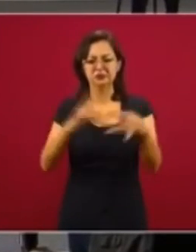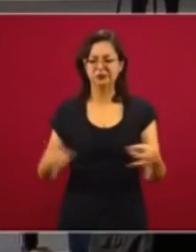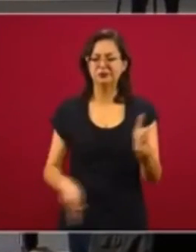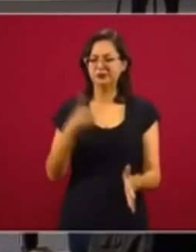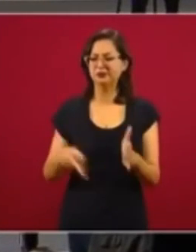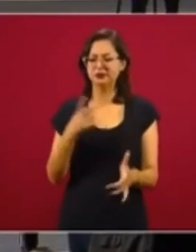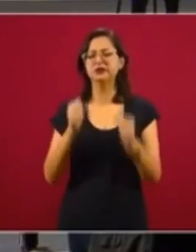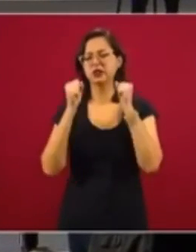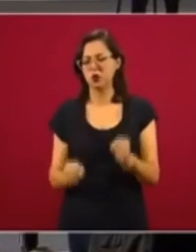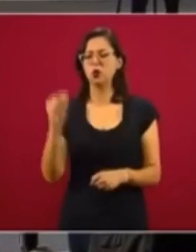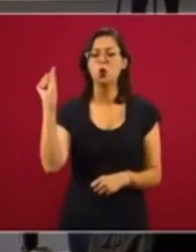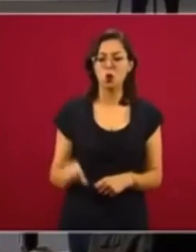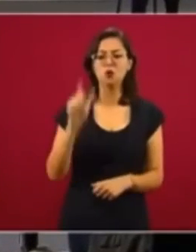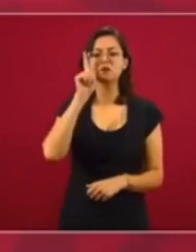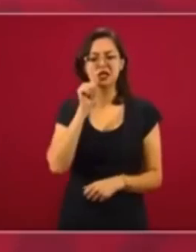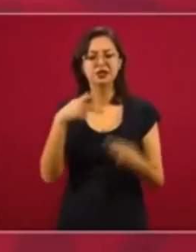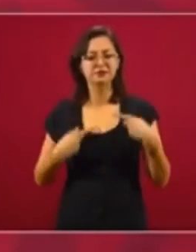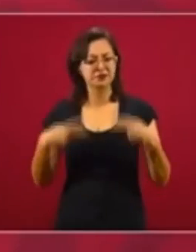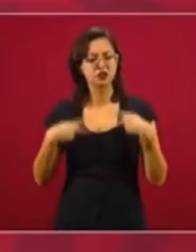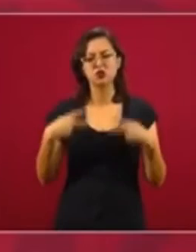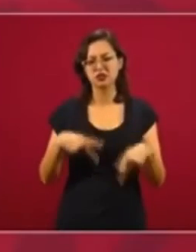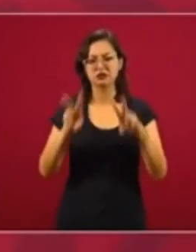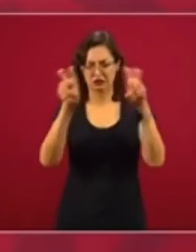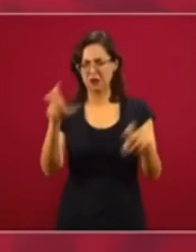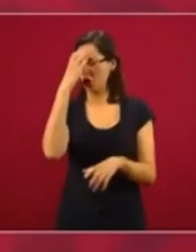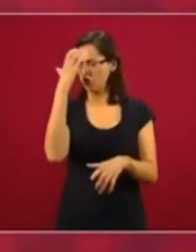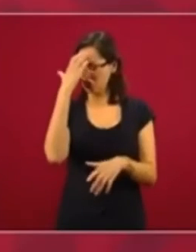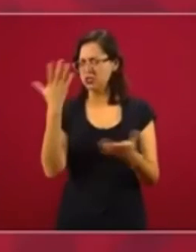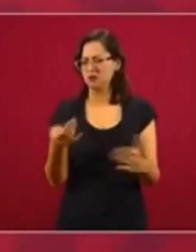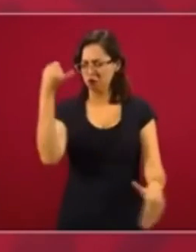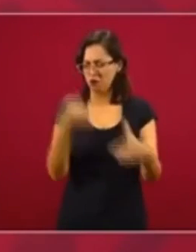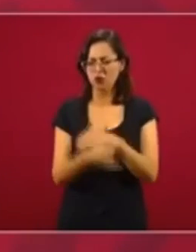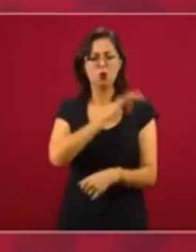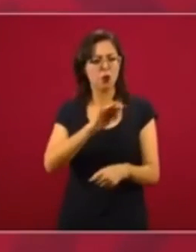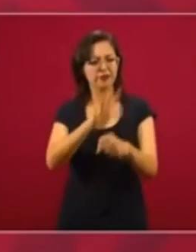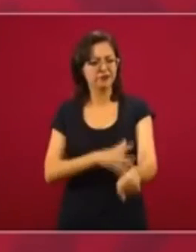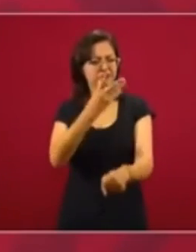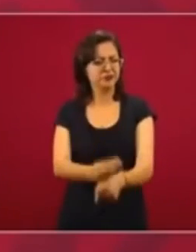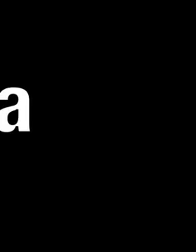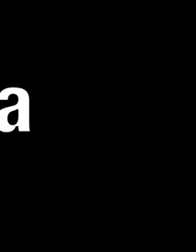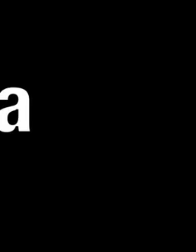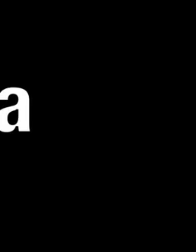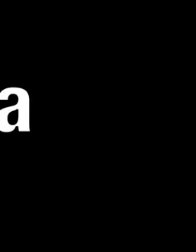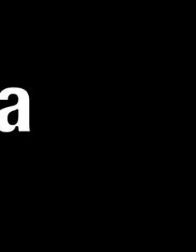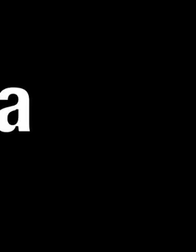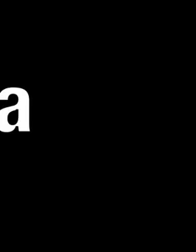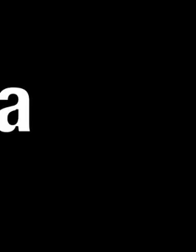y mañana hay especialistas que van a aportar sobre el tema.